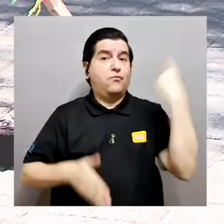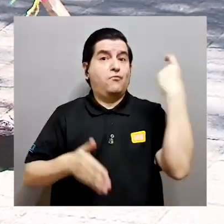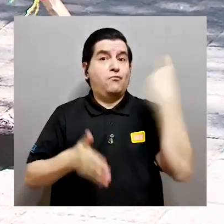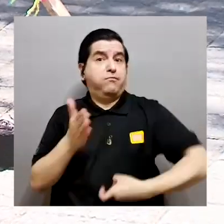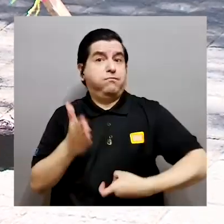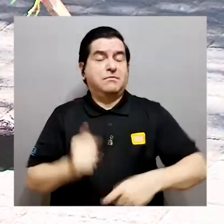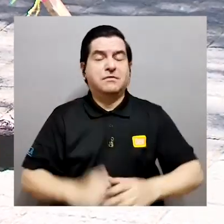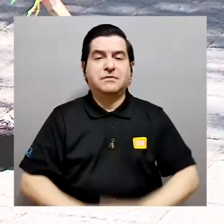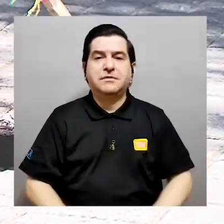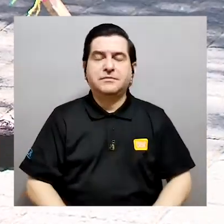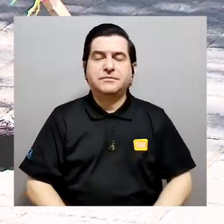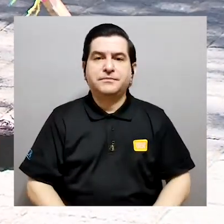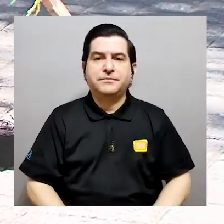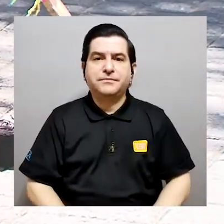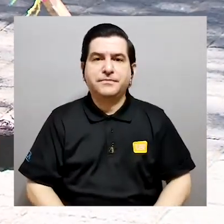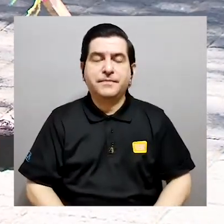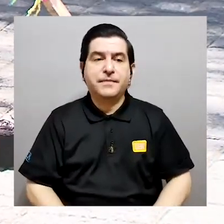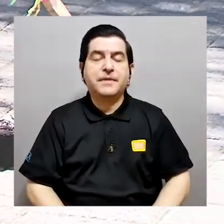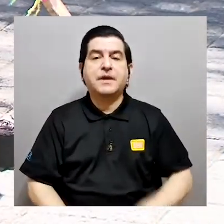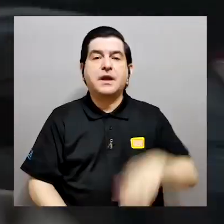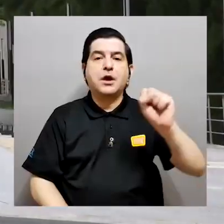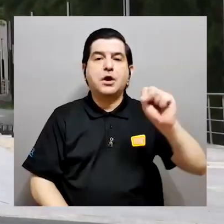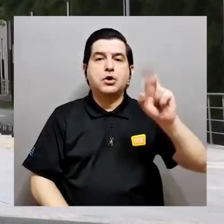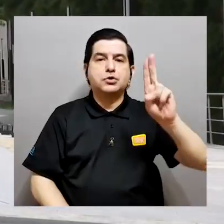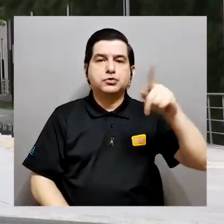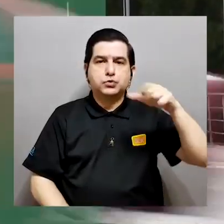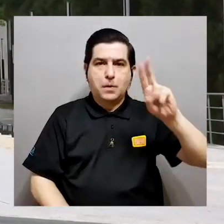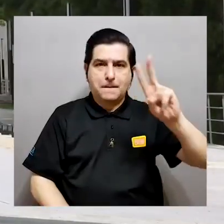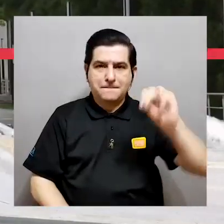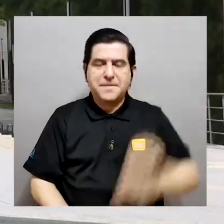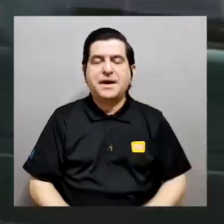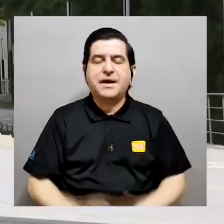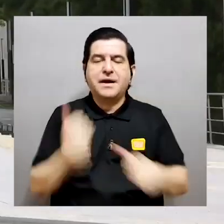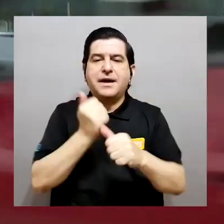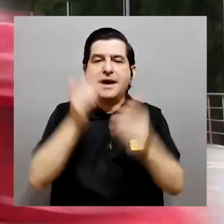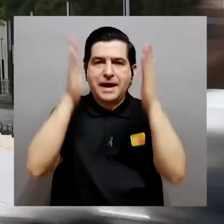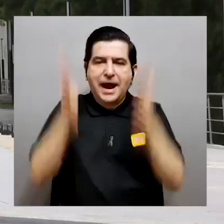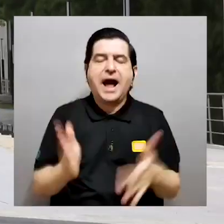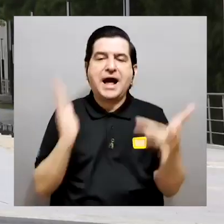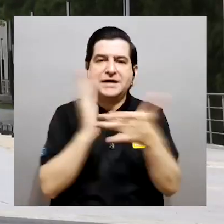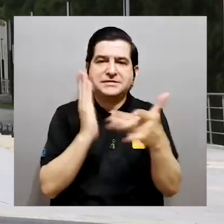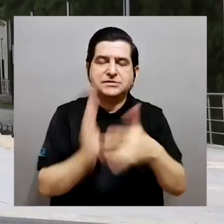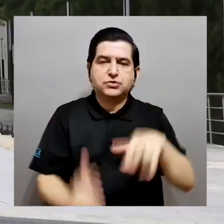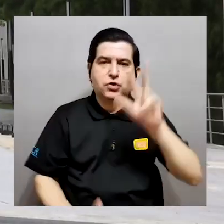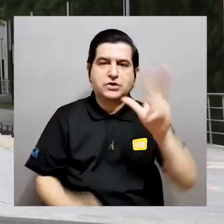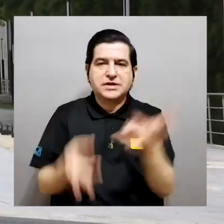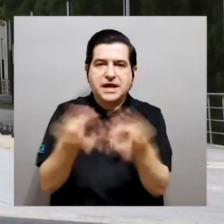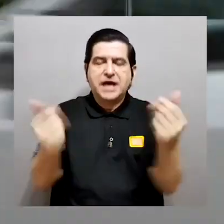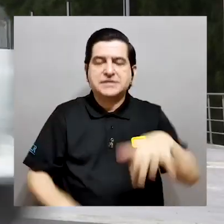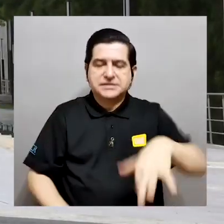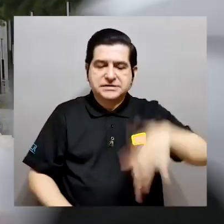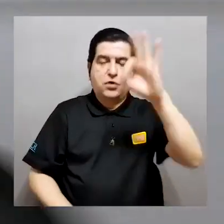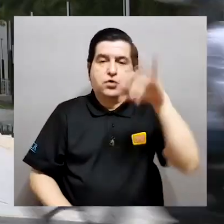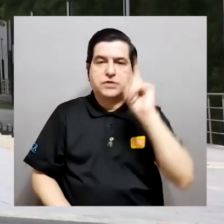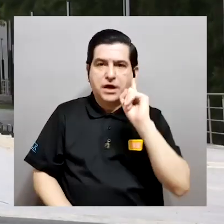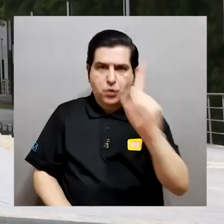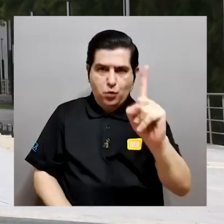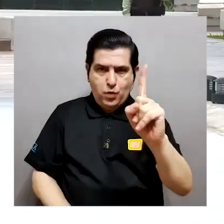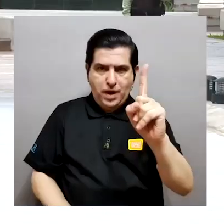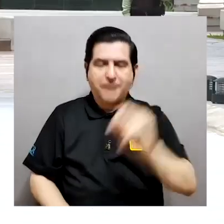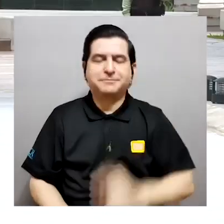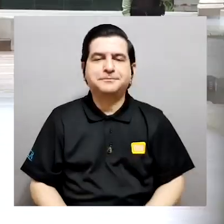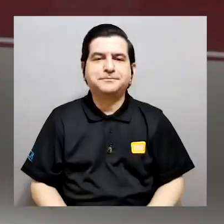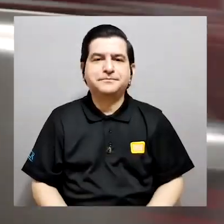muy demandantes. Supen, desde su rol de asesor técnico, ve por lo menos tres grandes soluciones. La